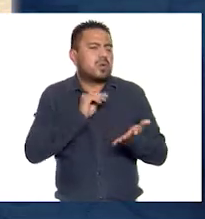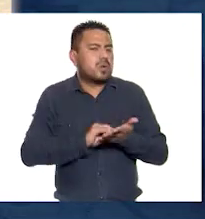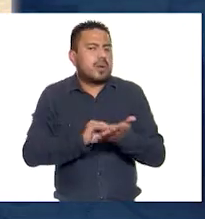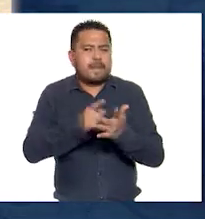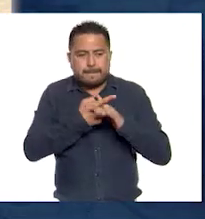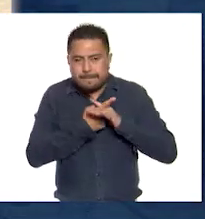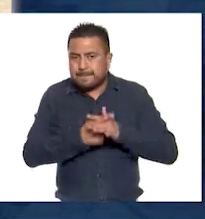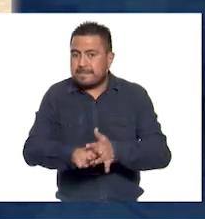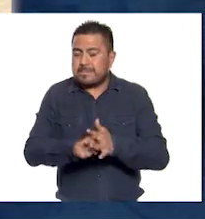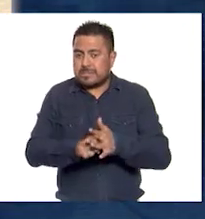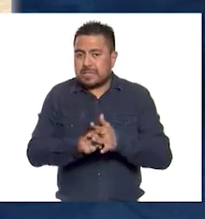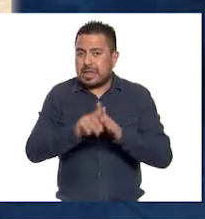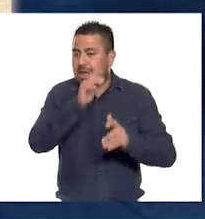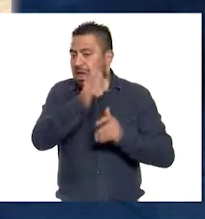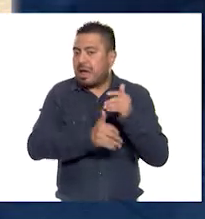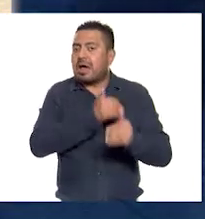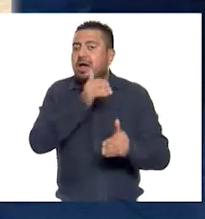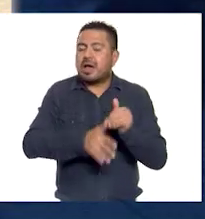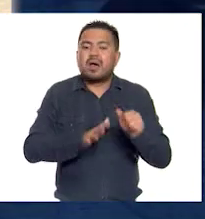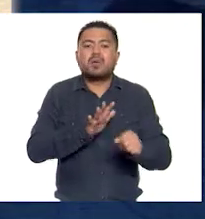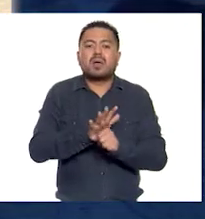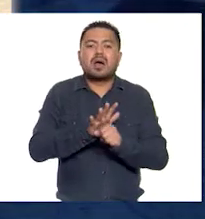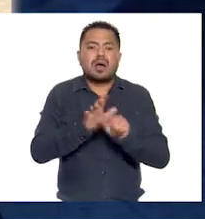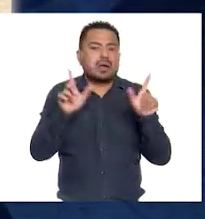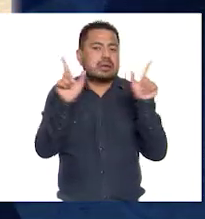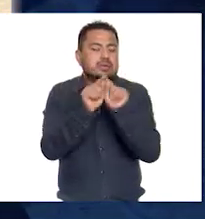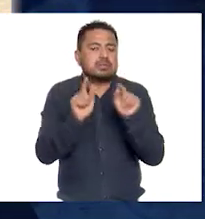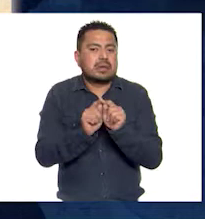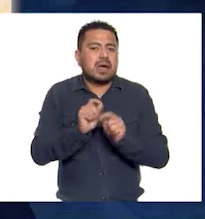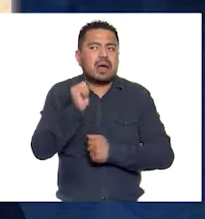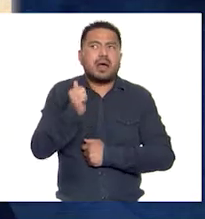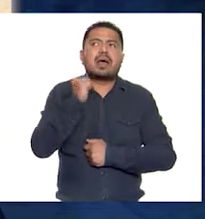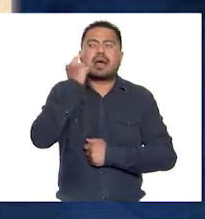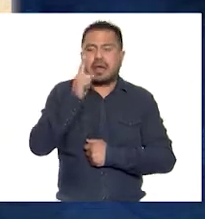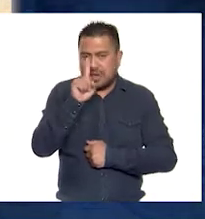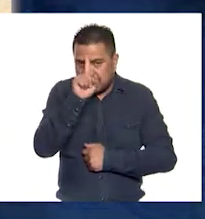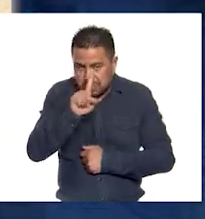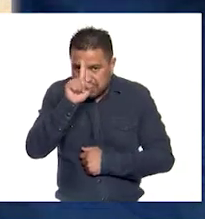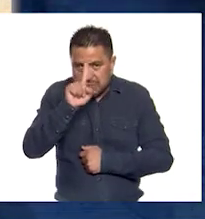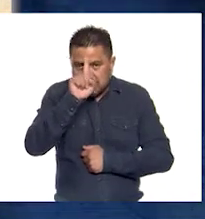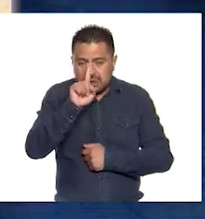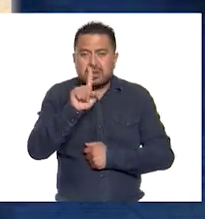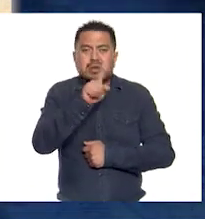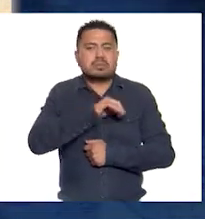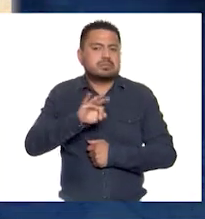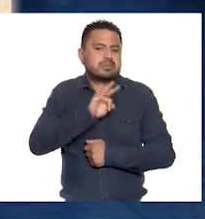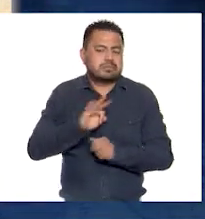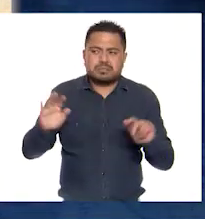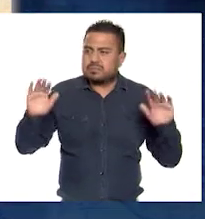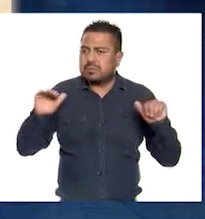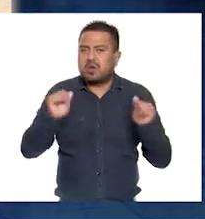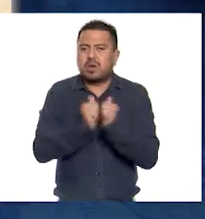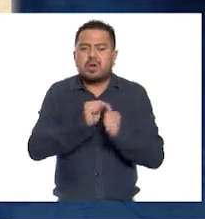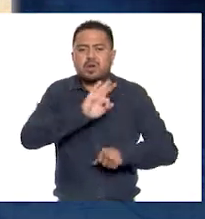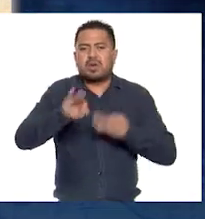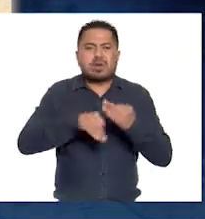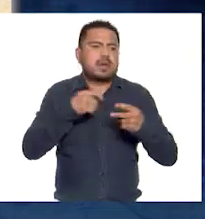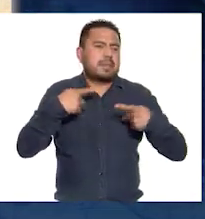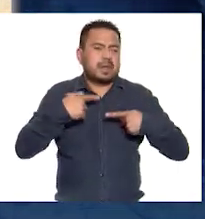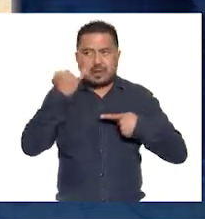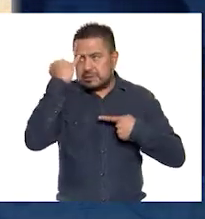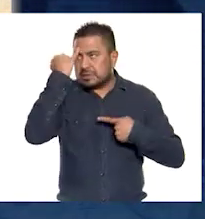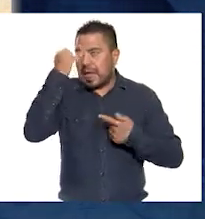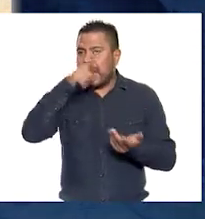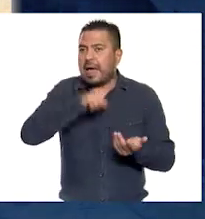inicio, y un cierre, en el que concluimos con alguna recomendación y nos despedimos de nuestro destinatario